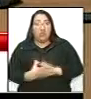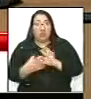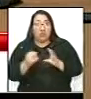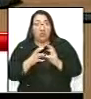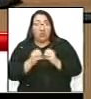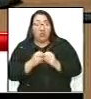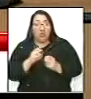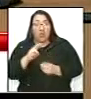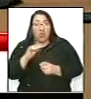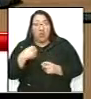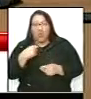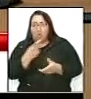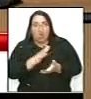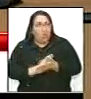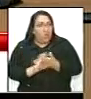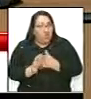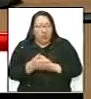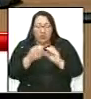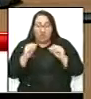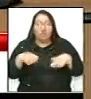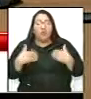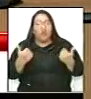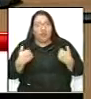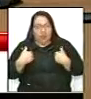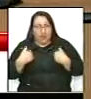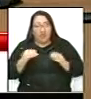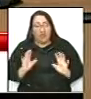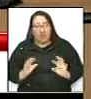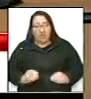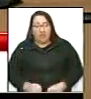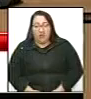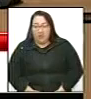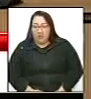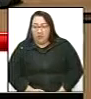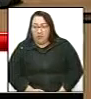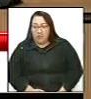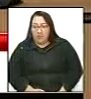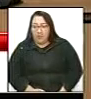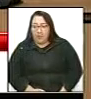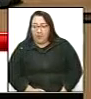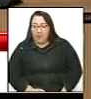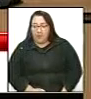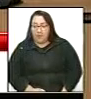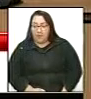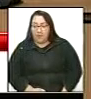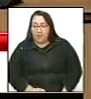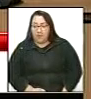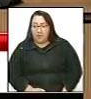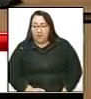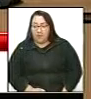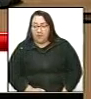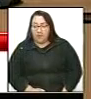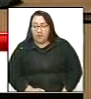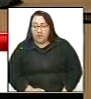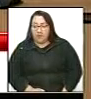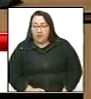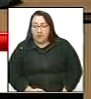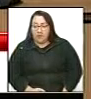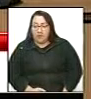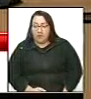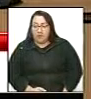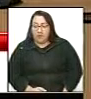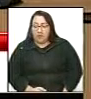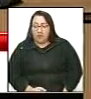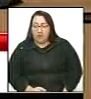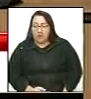adulteración de notas, que no niego que de repente puedan tener, puede haberse dado, pero eso tiene una connotación penal, y si tiene una connotación penal